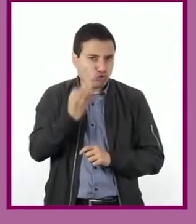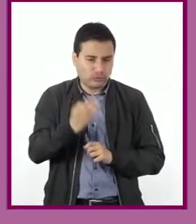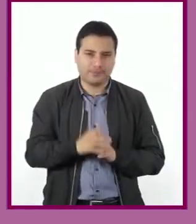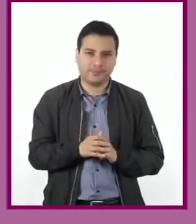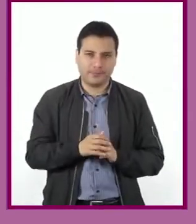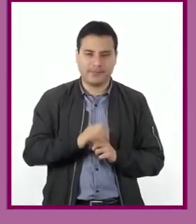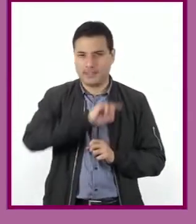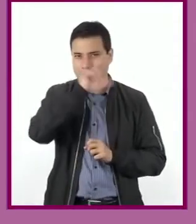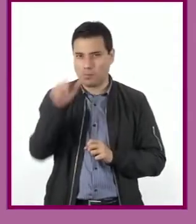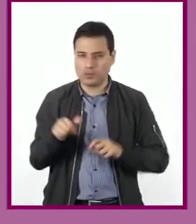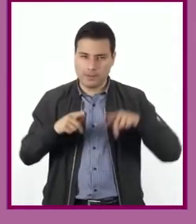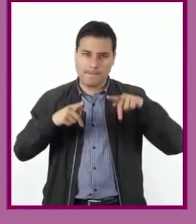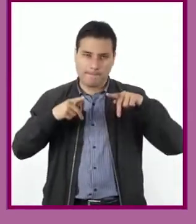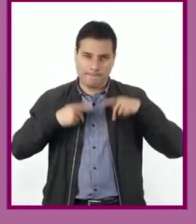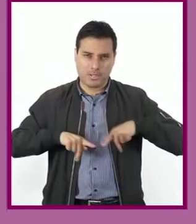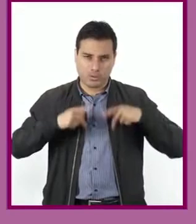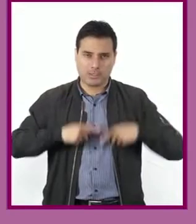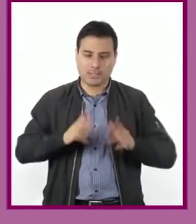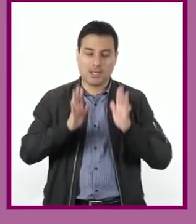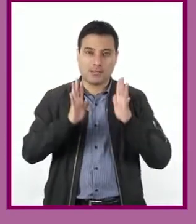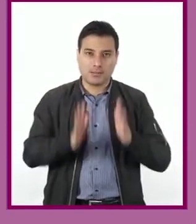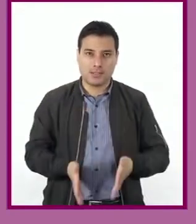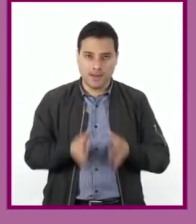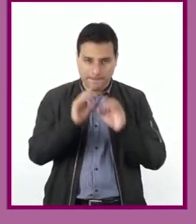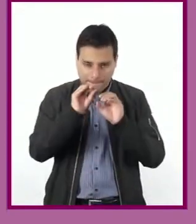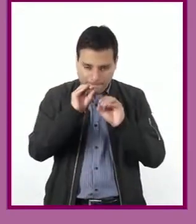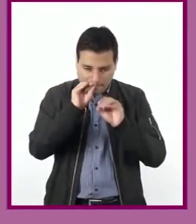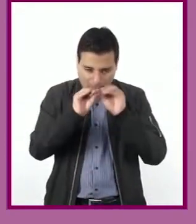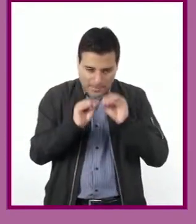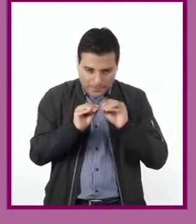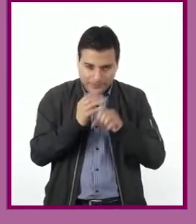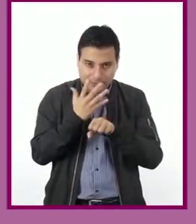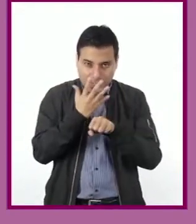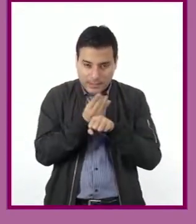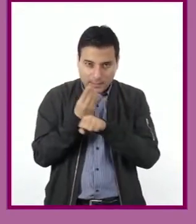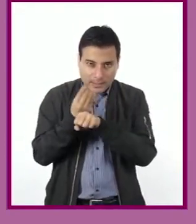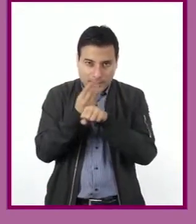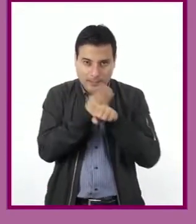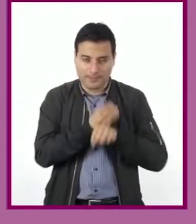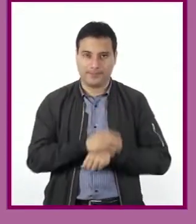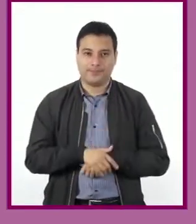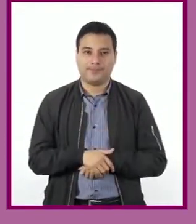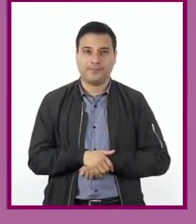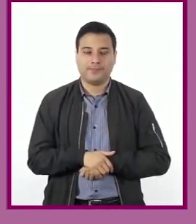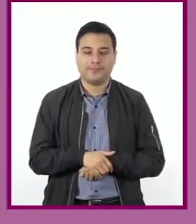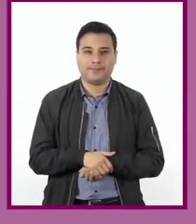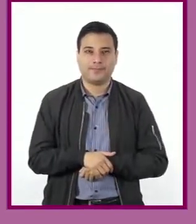restaurada meticulosamente por expertos en el lugar donde fue descubierta.